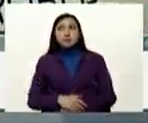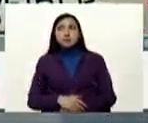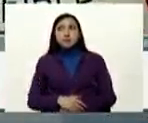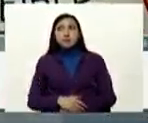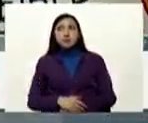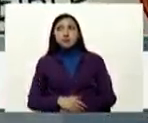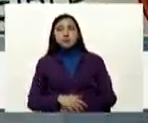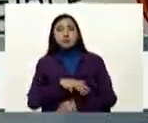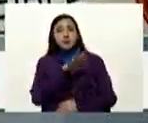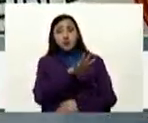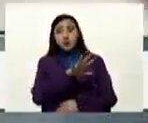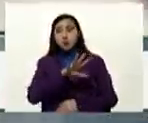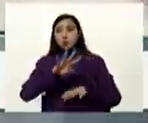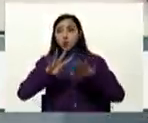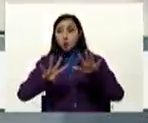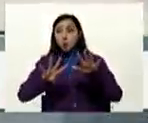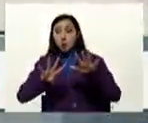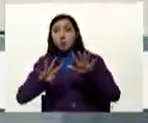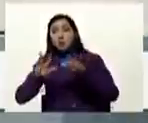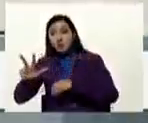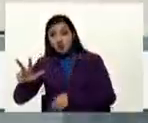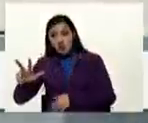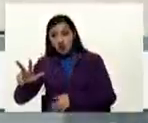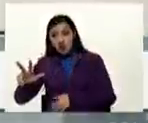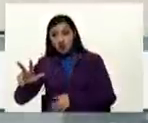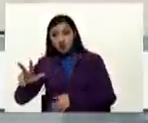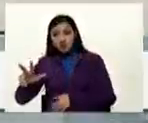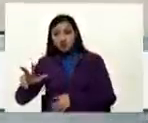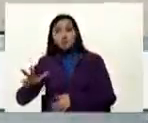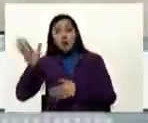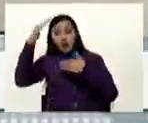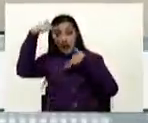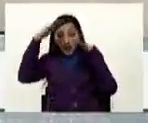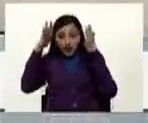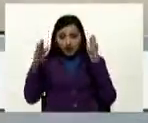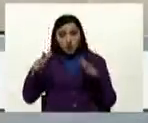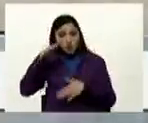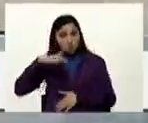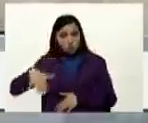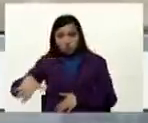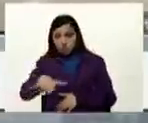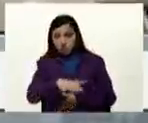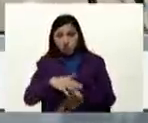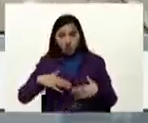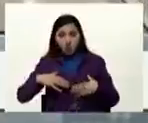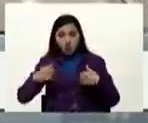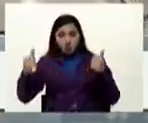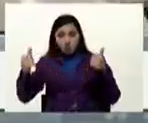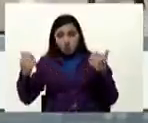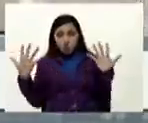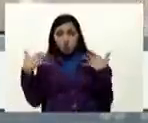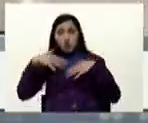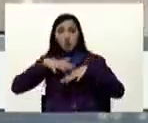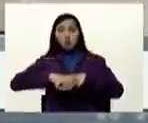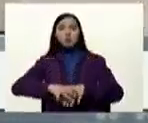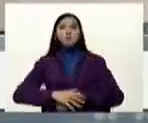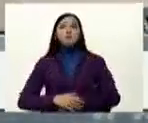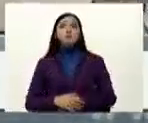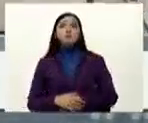Son 593 centros del poder popular de integración